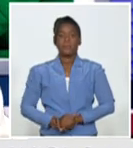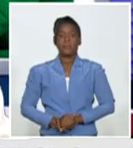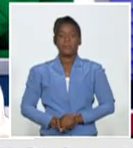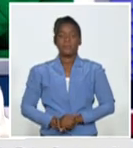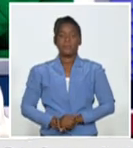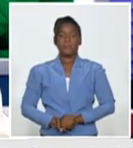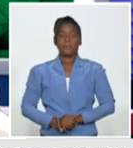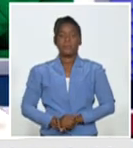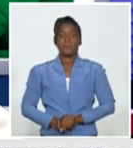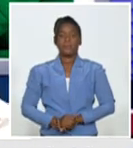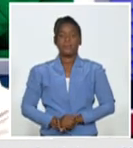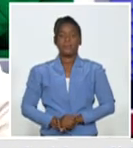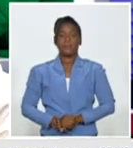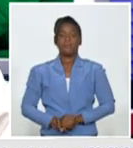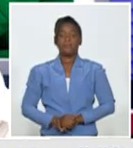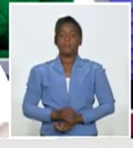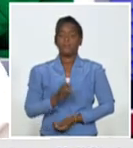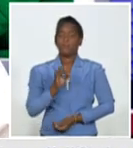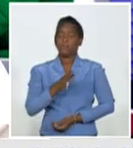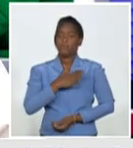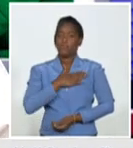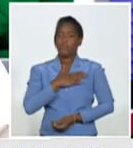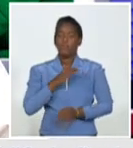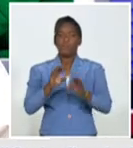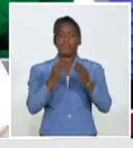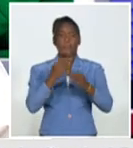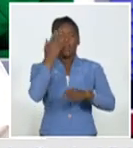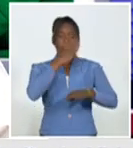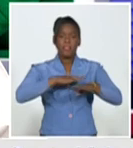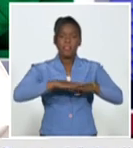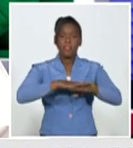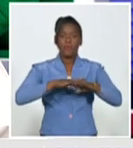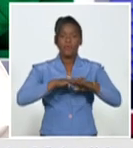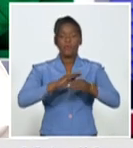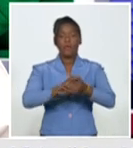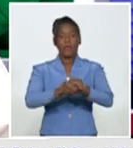Reiteramos nuestras condolencias a familiares, a amistades.